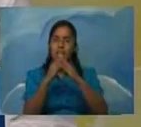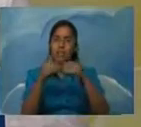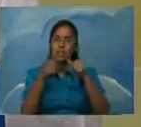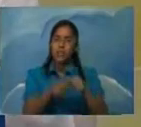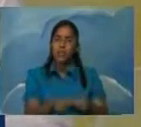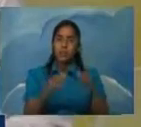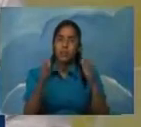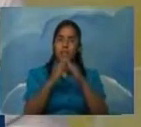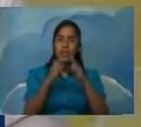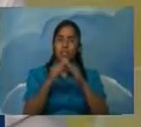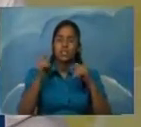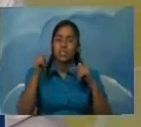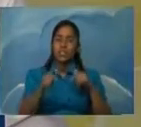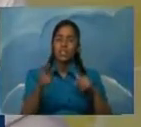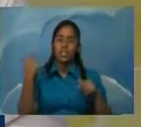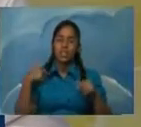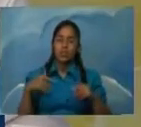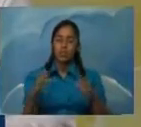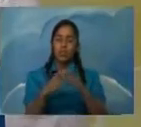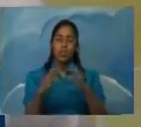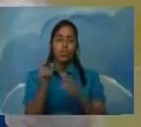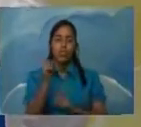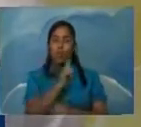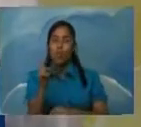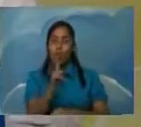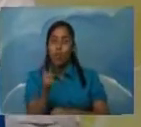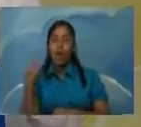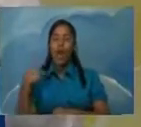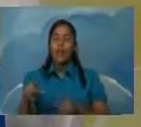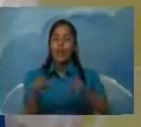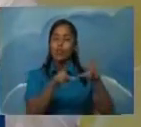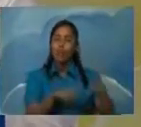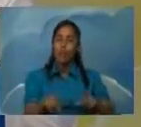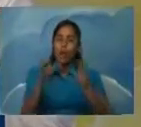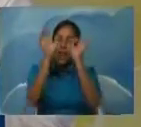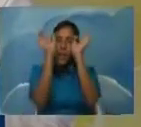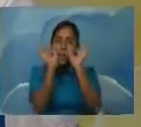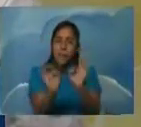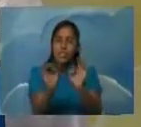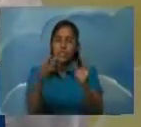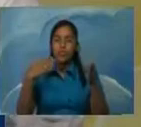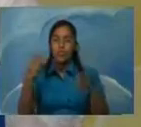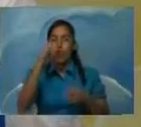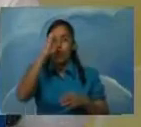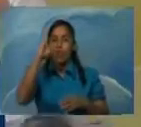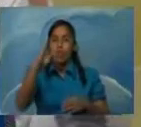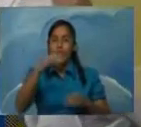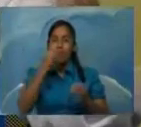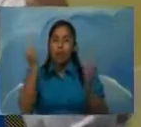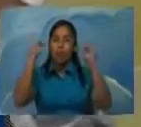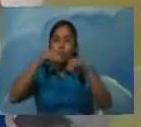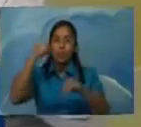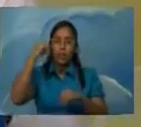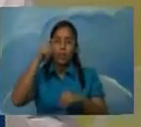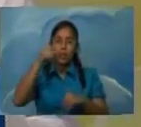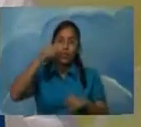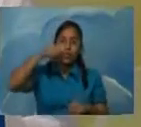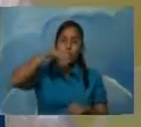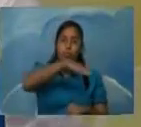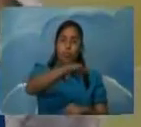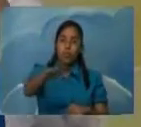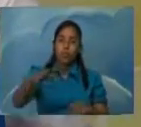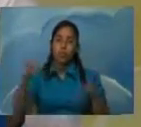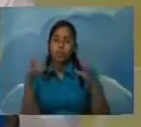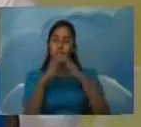en mi casa y aquí voy a tener una congregación. No, hay un sitio específico que Dios ha destinado para que su pueblo se